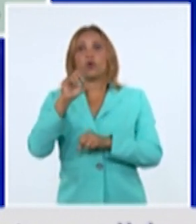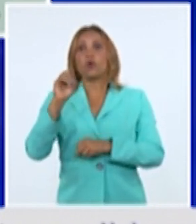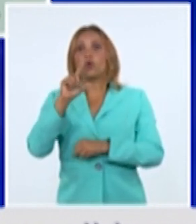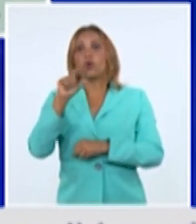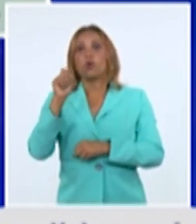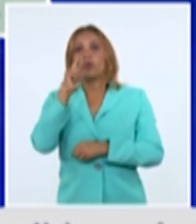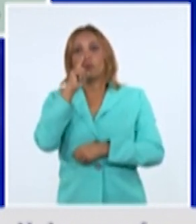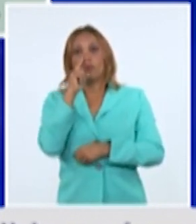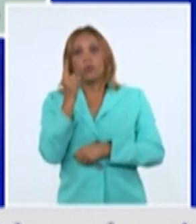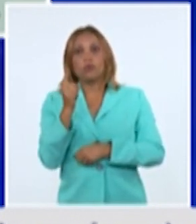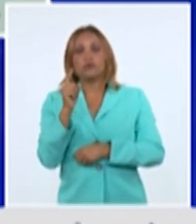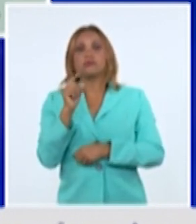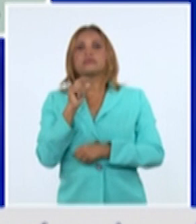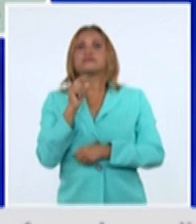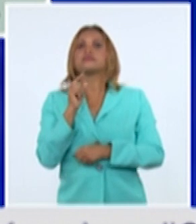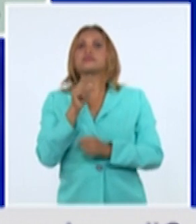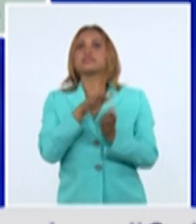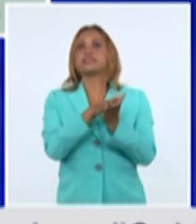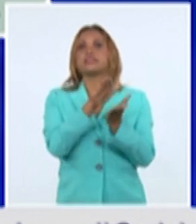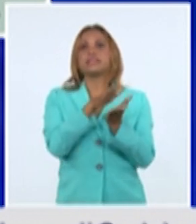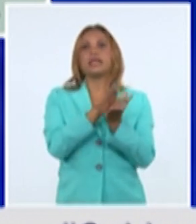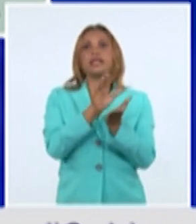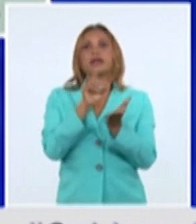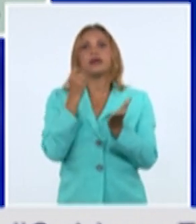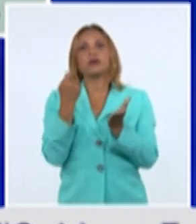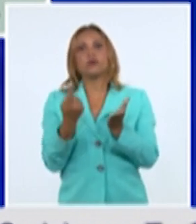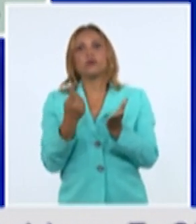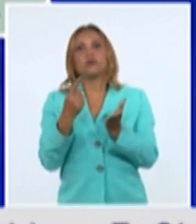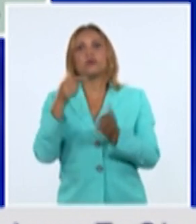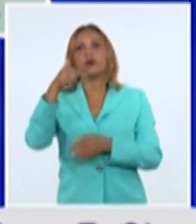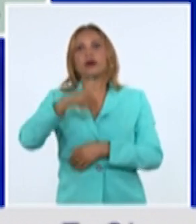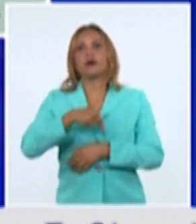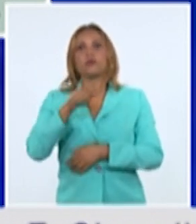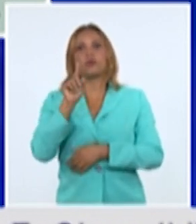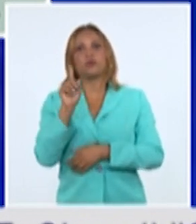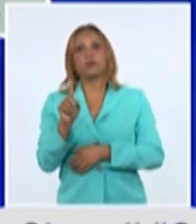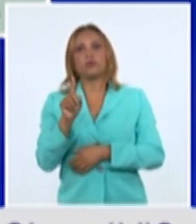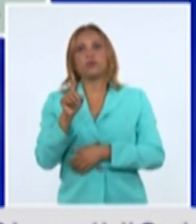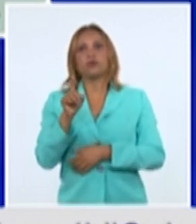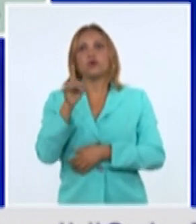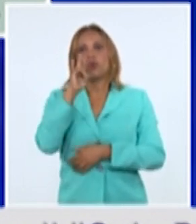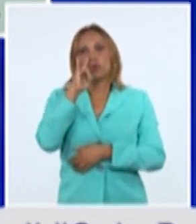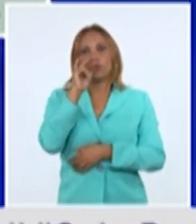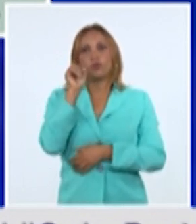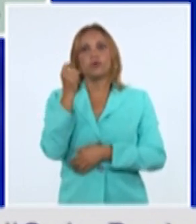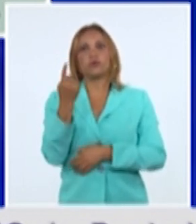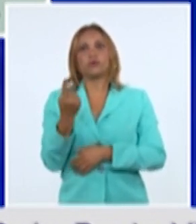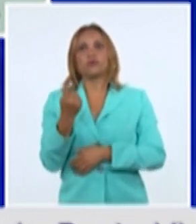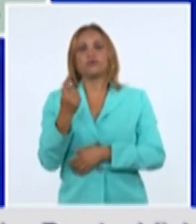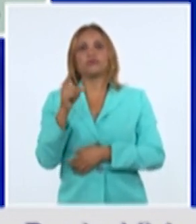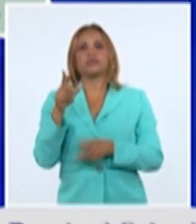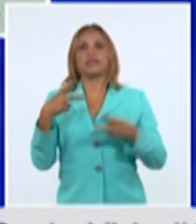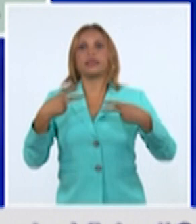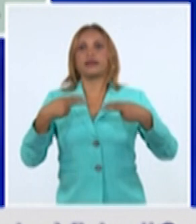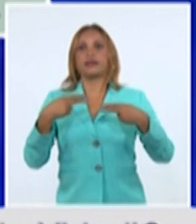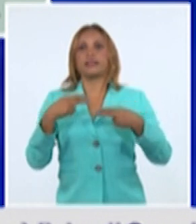positivo, al igual que los municipios de Ciénaga de Zapata, Hawái Grande, Unión de Reyes y Cárdenas.